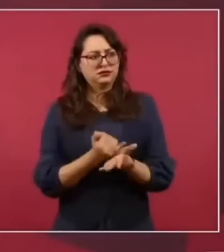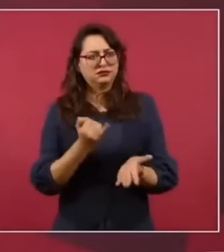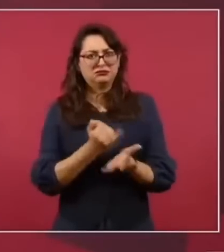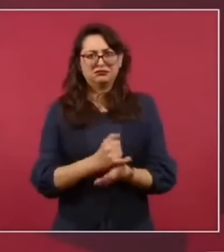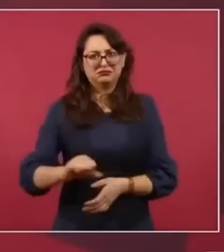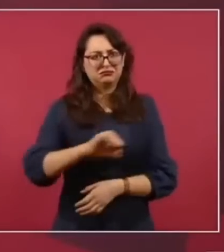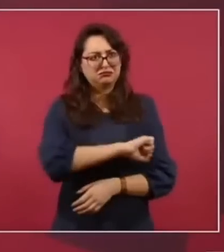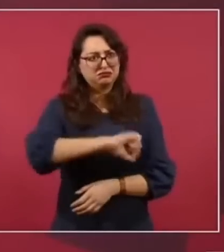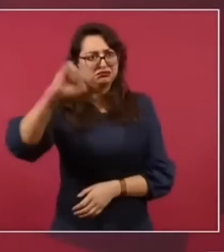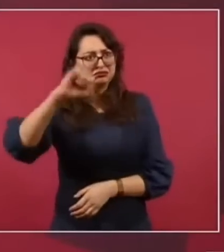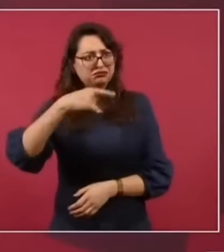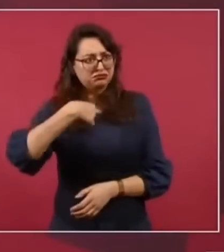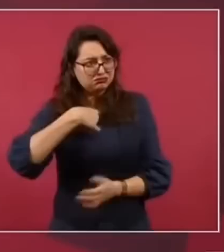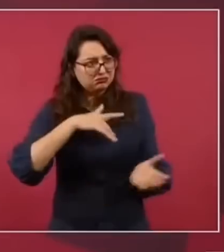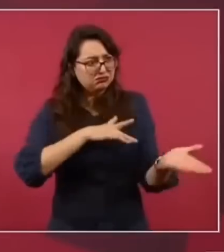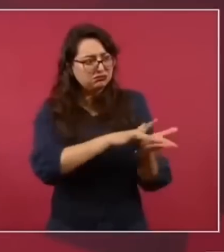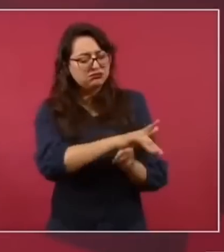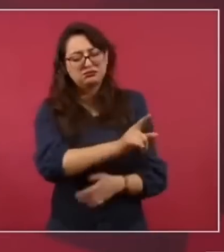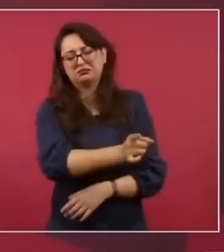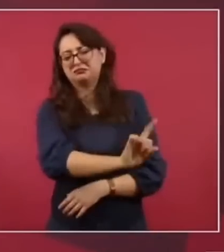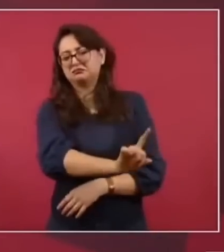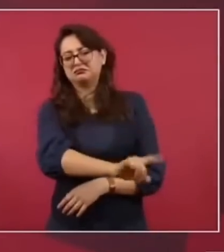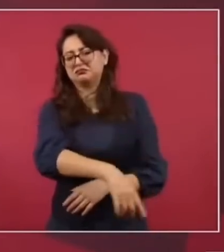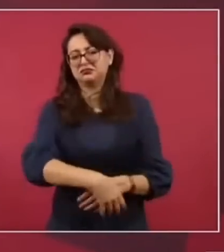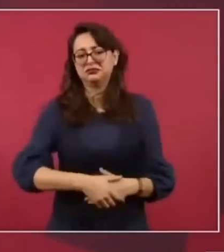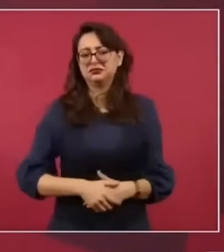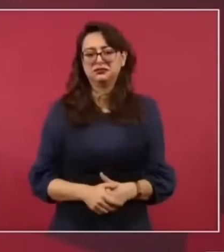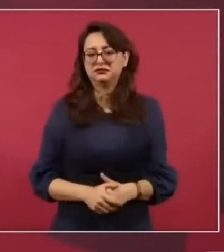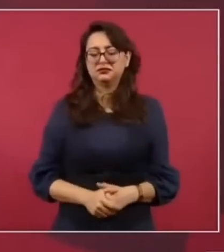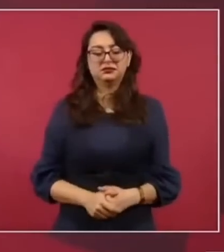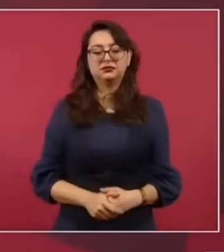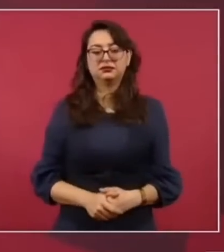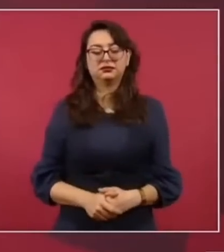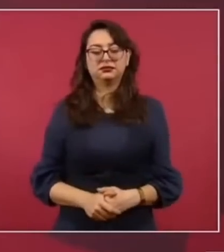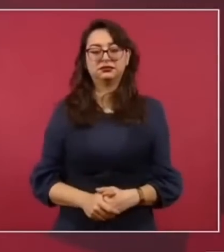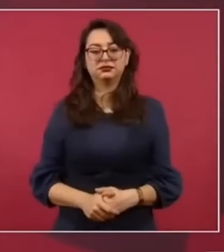apoyar el aumento del IVA.